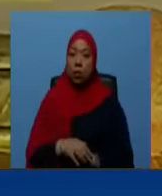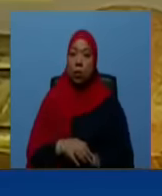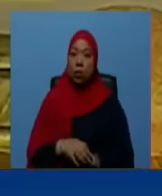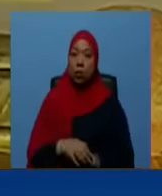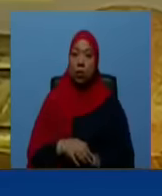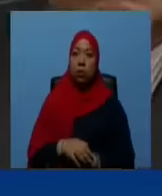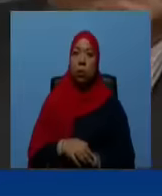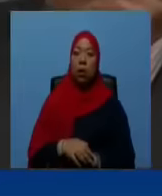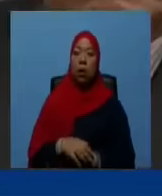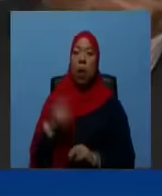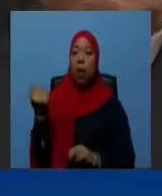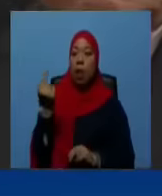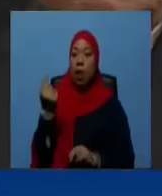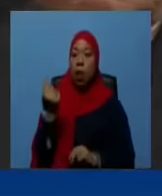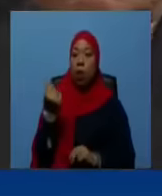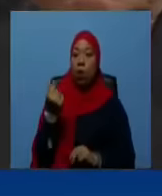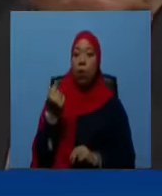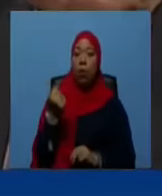Ya la economía